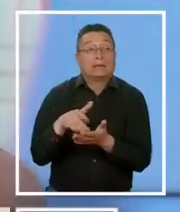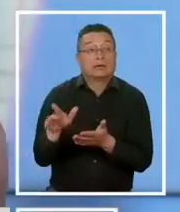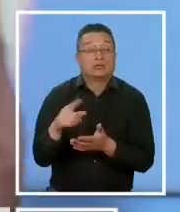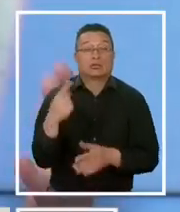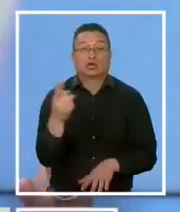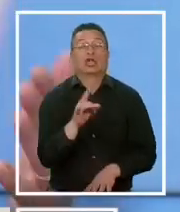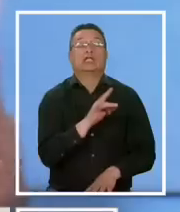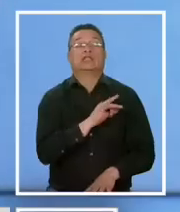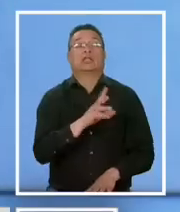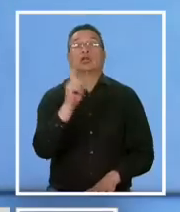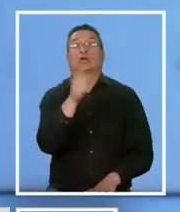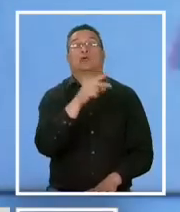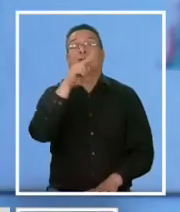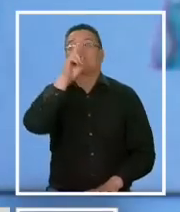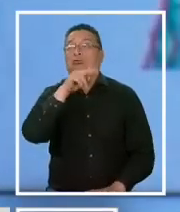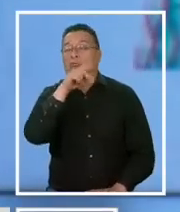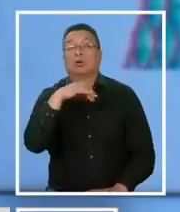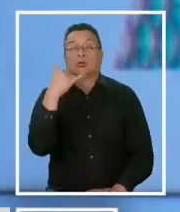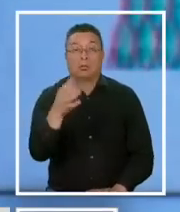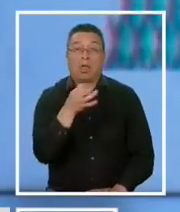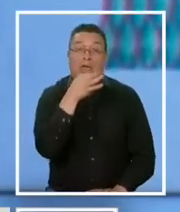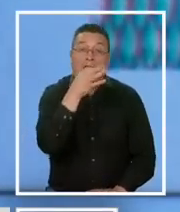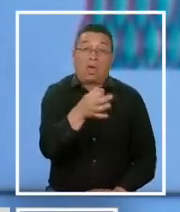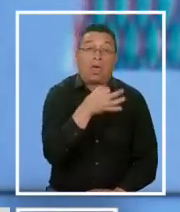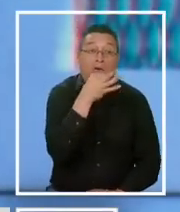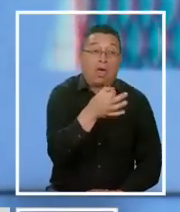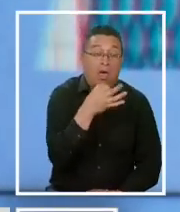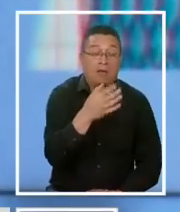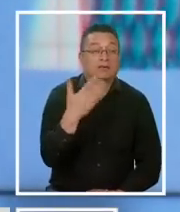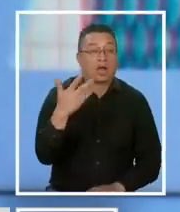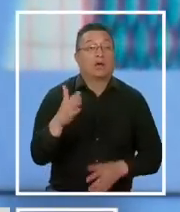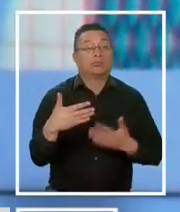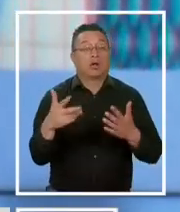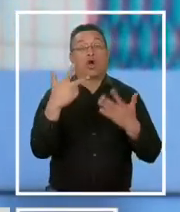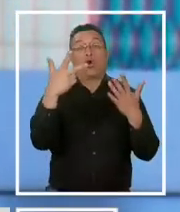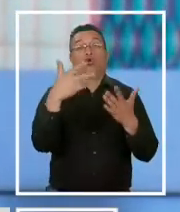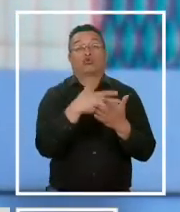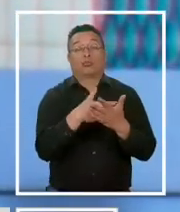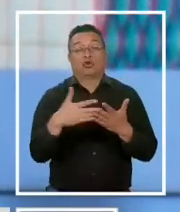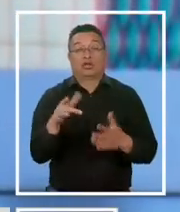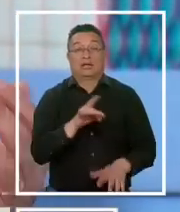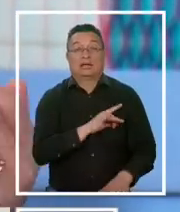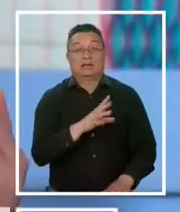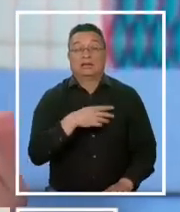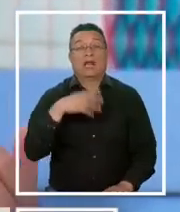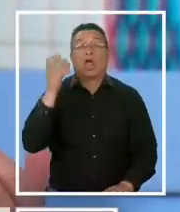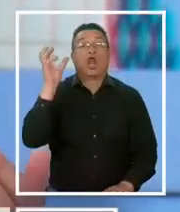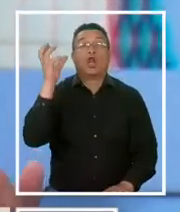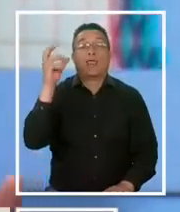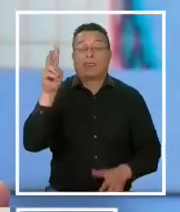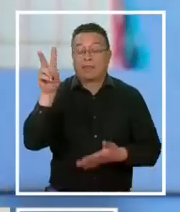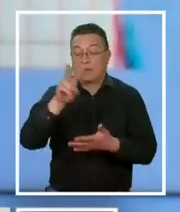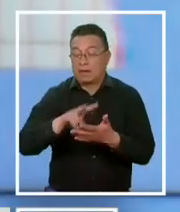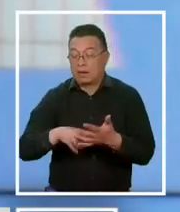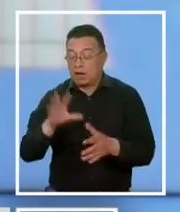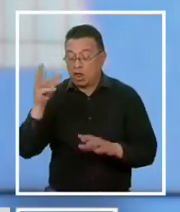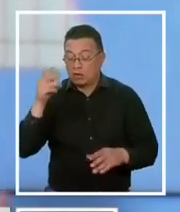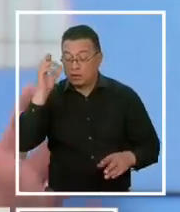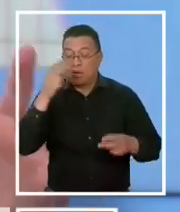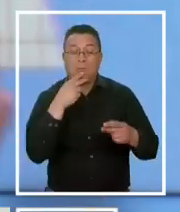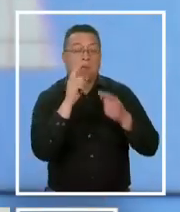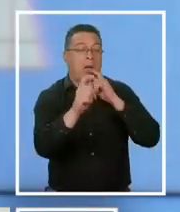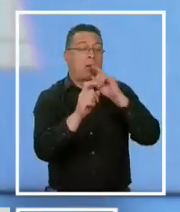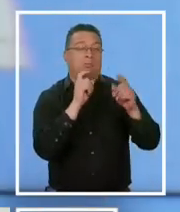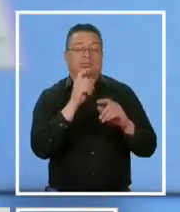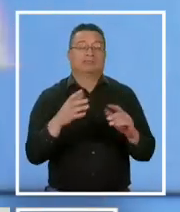Entonces los chilenos eran idiotas y lo han seguido diciendo en último tiempo después del principio ocho millones de chilenos No entendieron lo que leyeron y etcétera etcétera